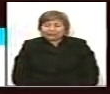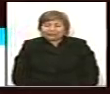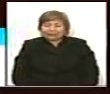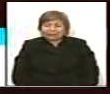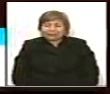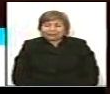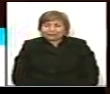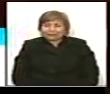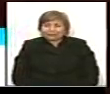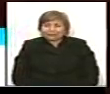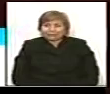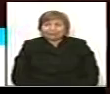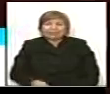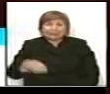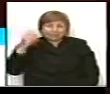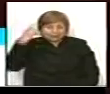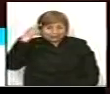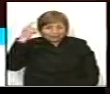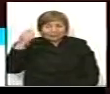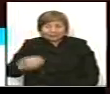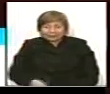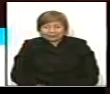¿Qué pueden ser sueños?